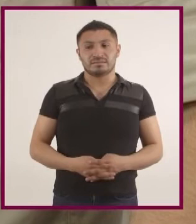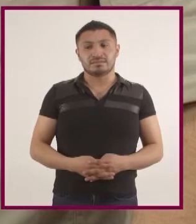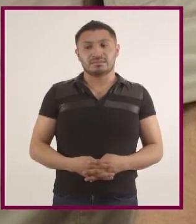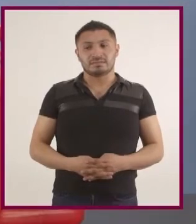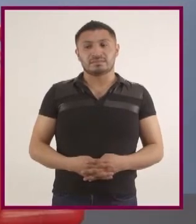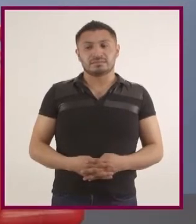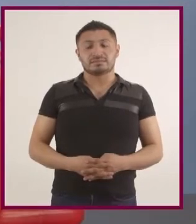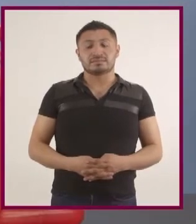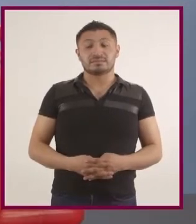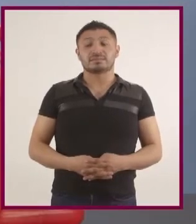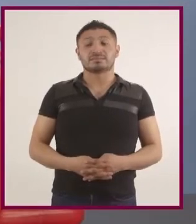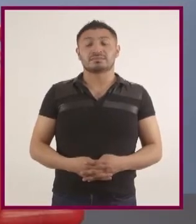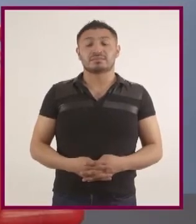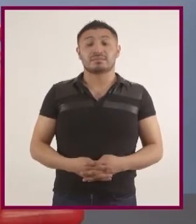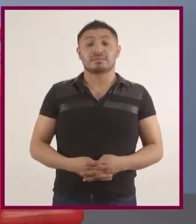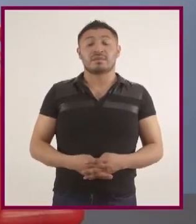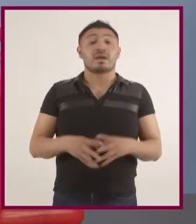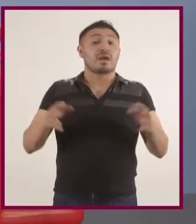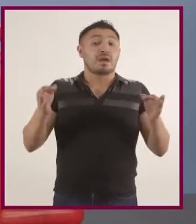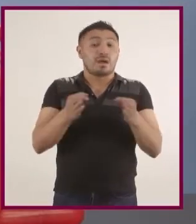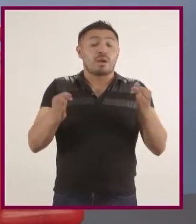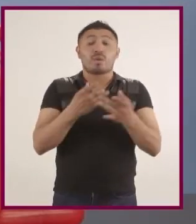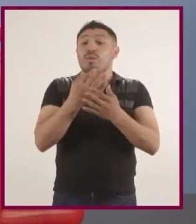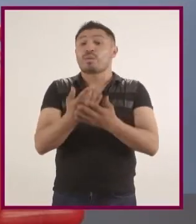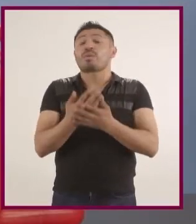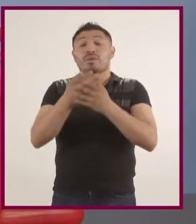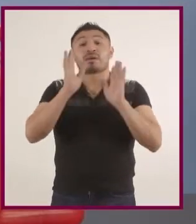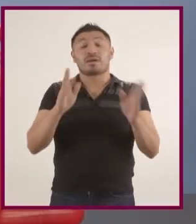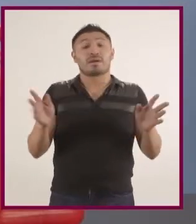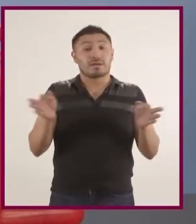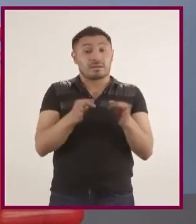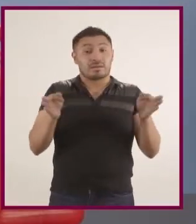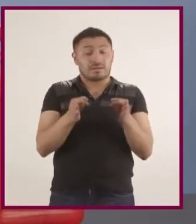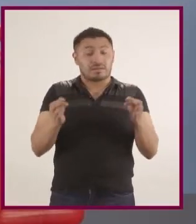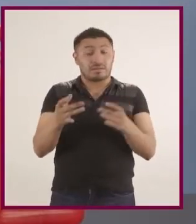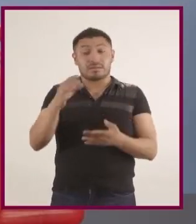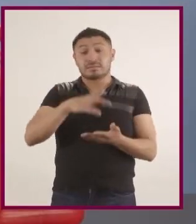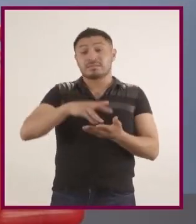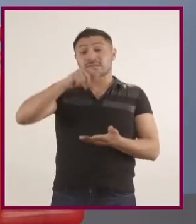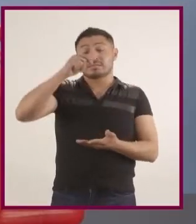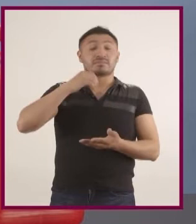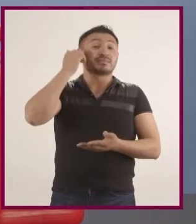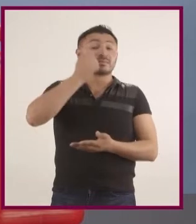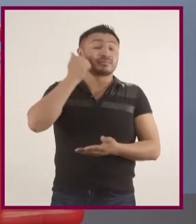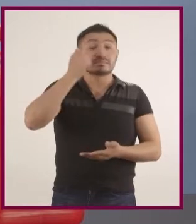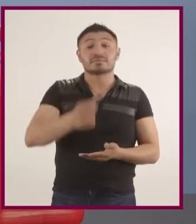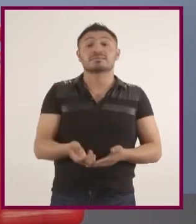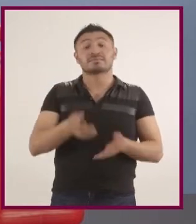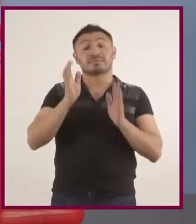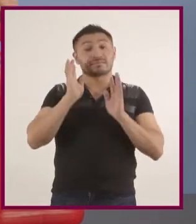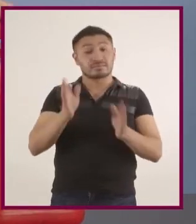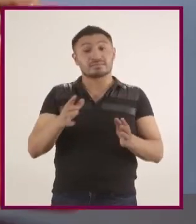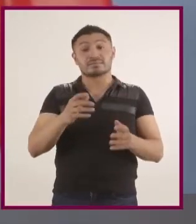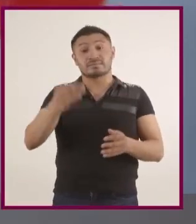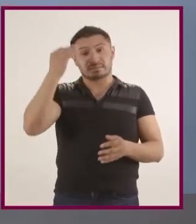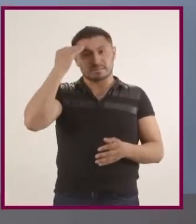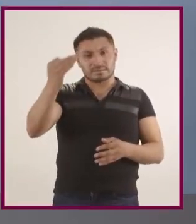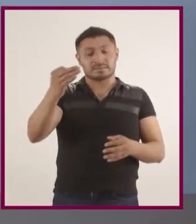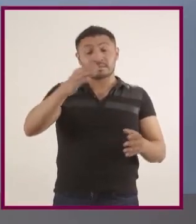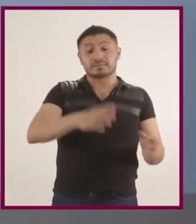y dejamos enfriar ya que esté fría nuestro detergente será momento de